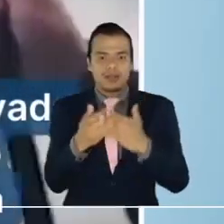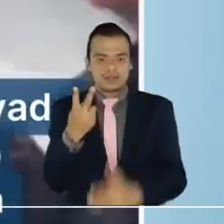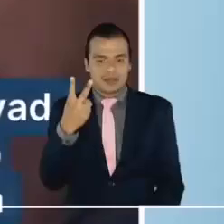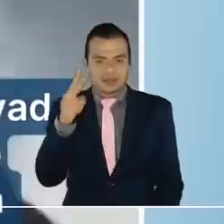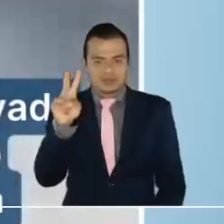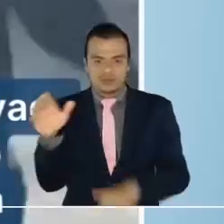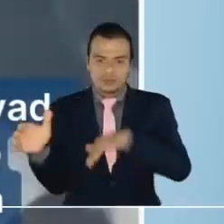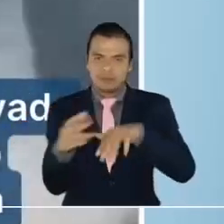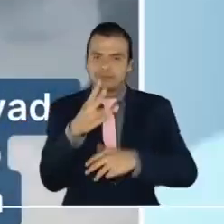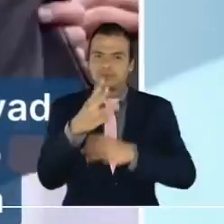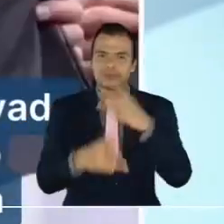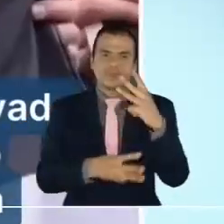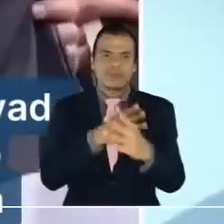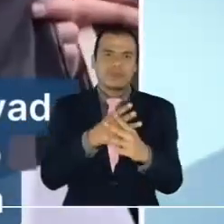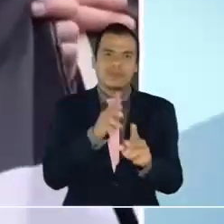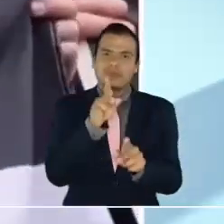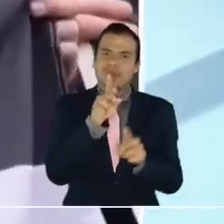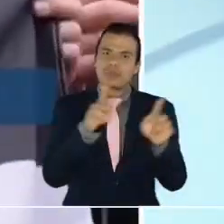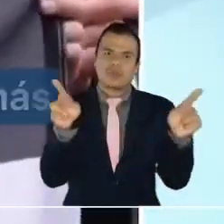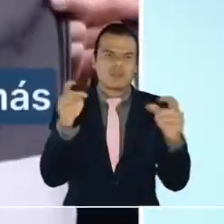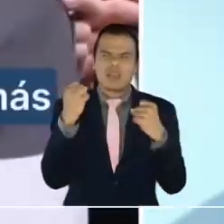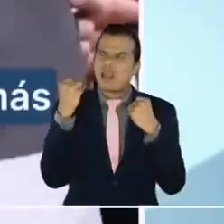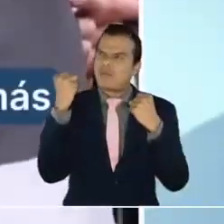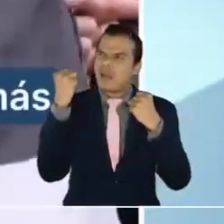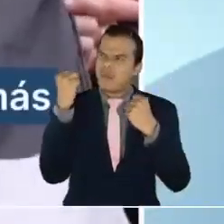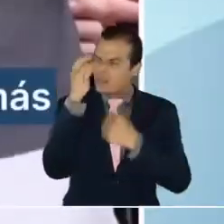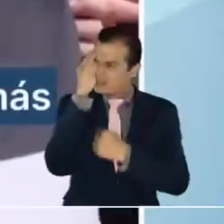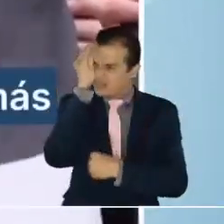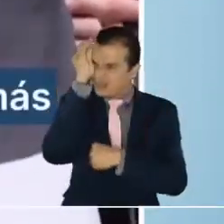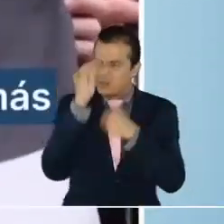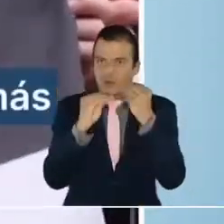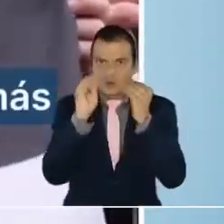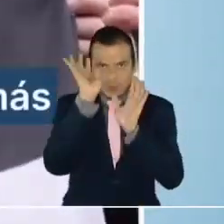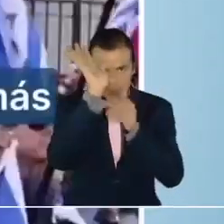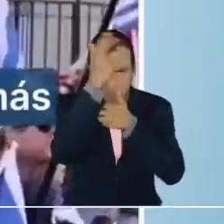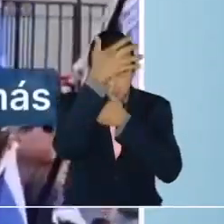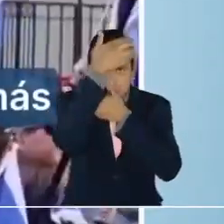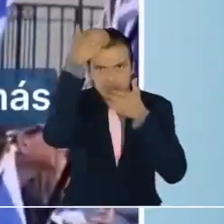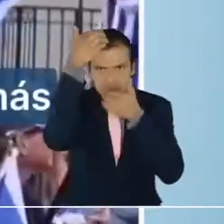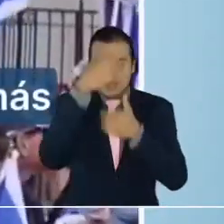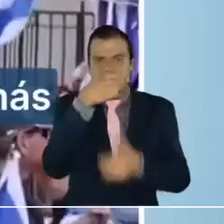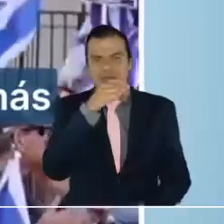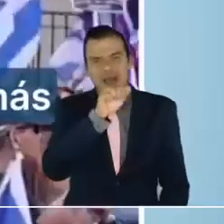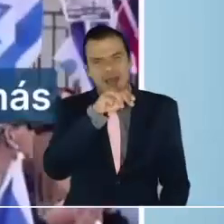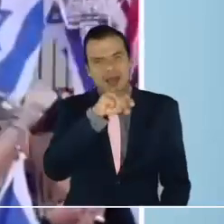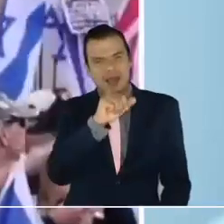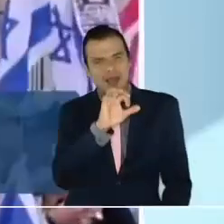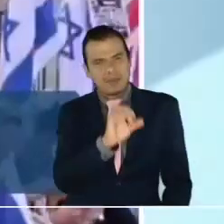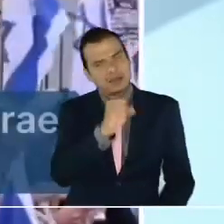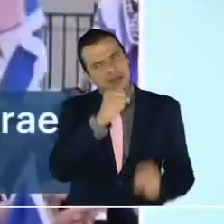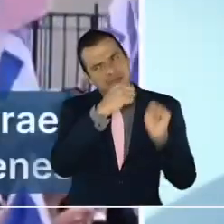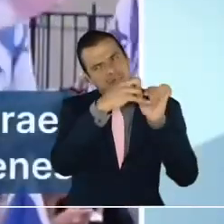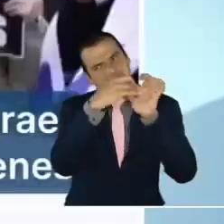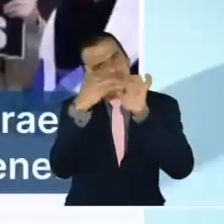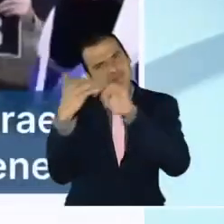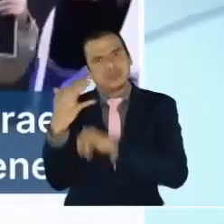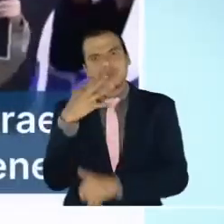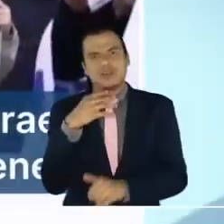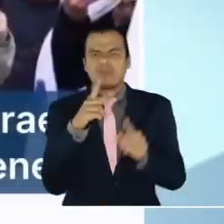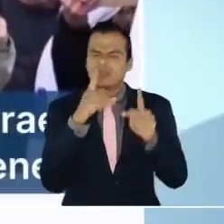primer aniversario del ataque del movimiento radical islamita Hamás contra Israel, donde en total perdieron la